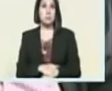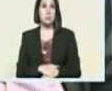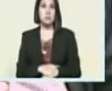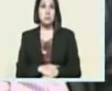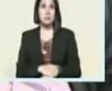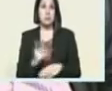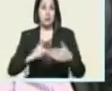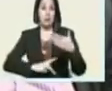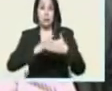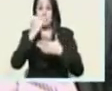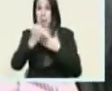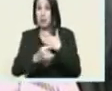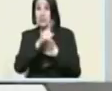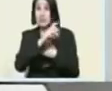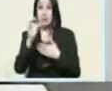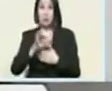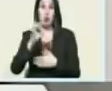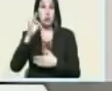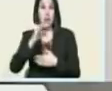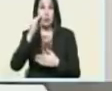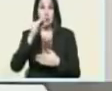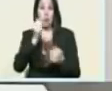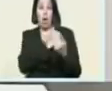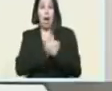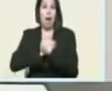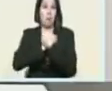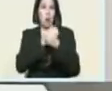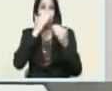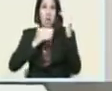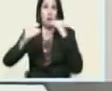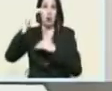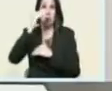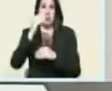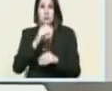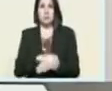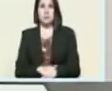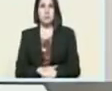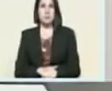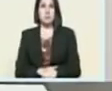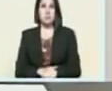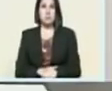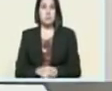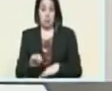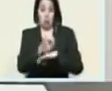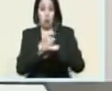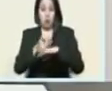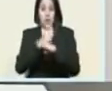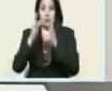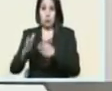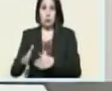El plan 100% en amor mayor. Es el reto que le di a los gobernadores y gobernadoras electas.